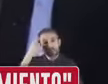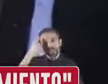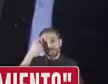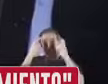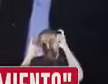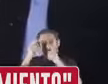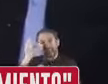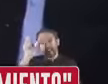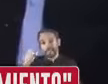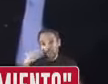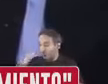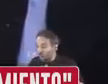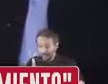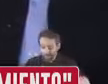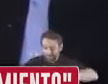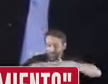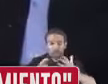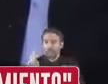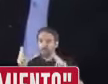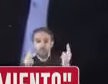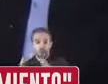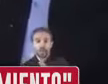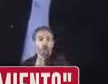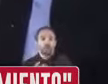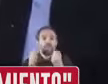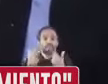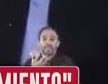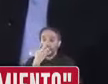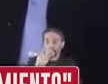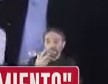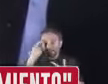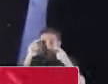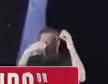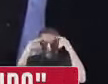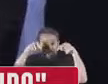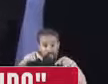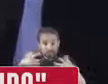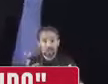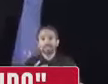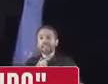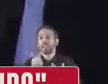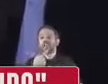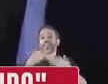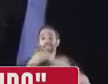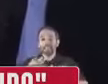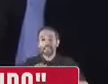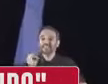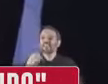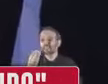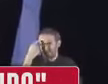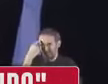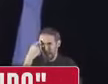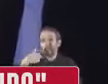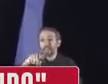en los pasillos como veíamos apilada que se moría que no le podía andar el respirador y me imaginaba y quiero ser sincera saben que pensaba